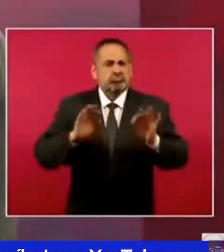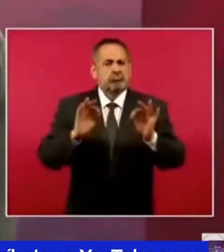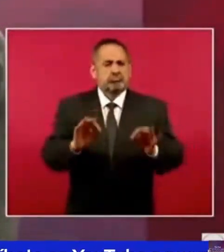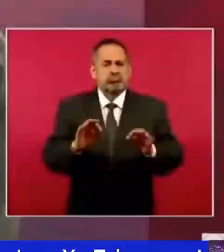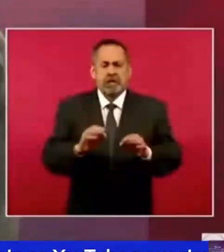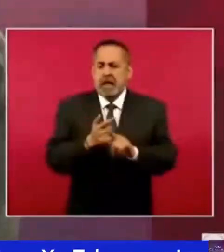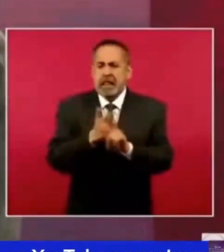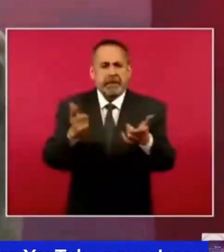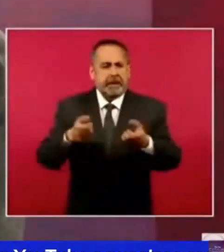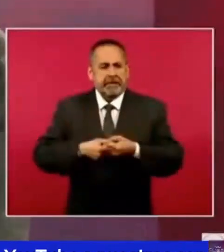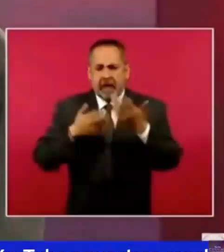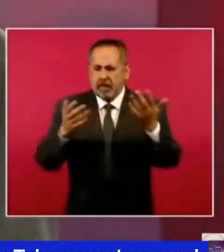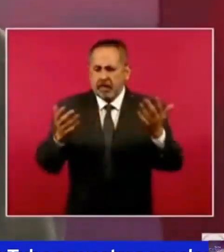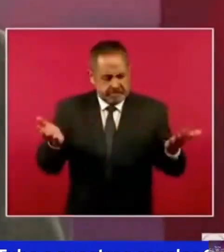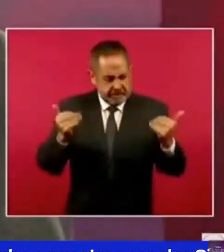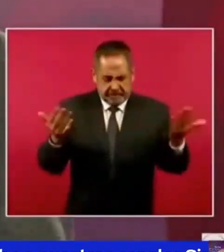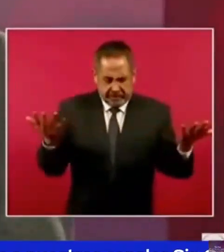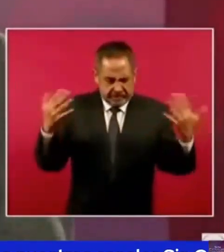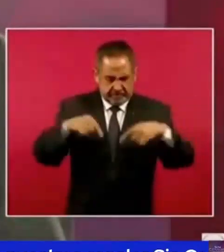libertades.